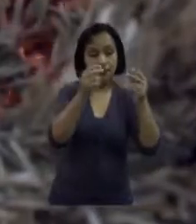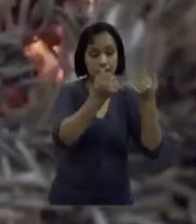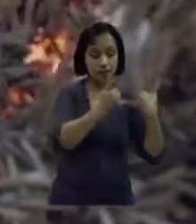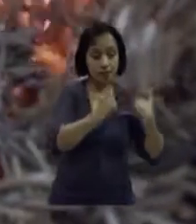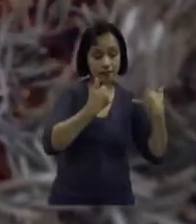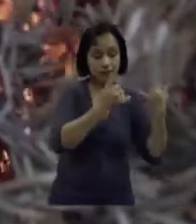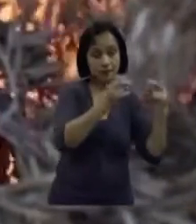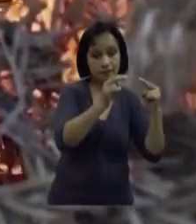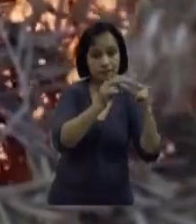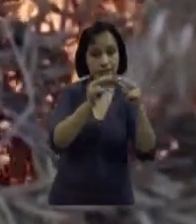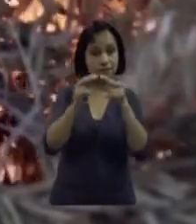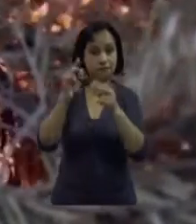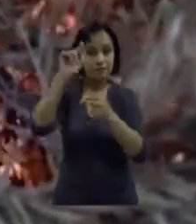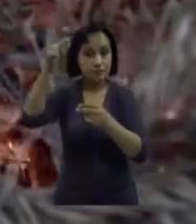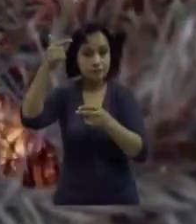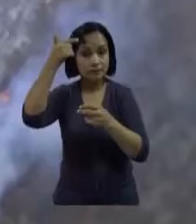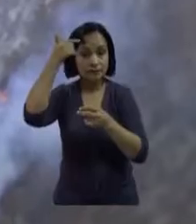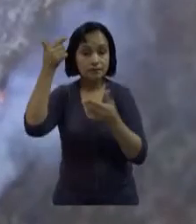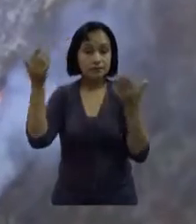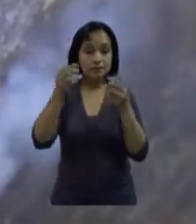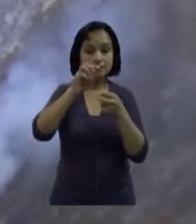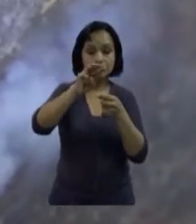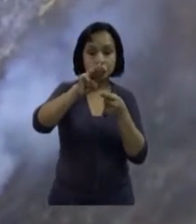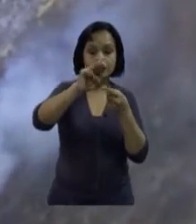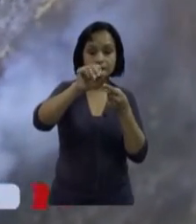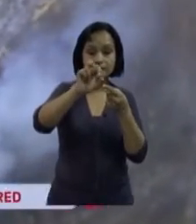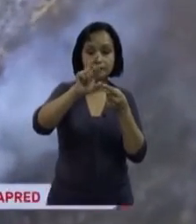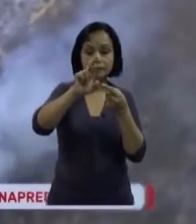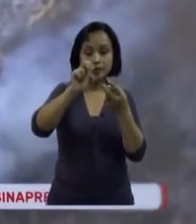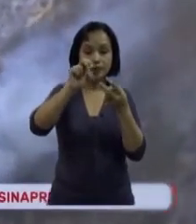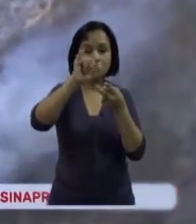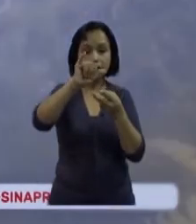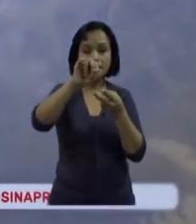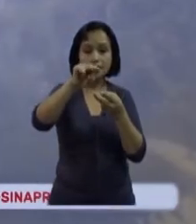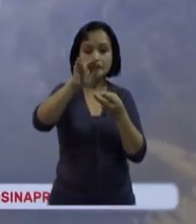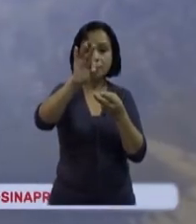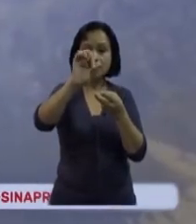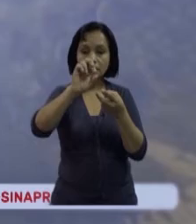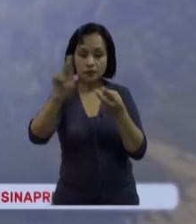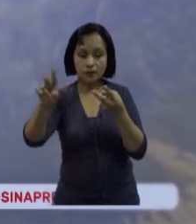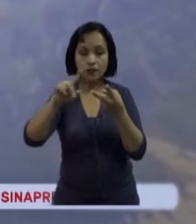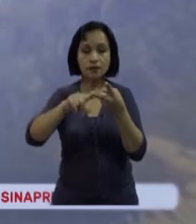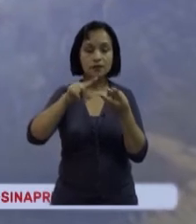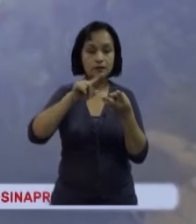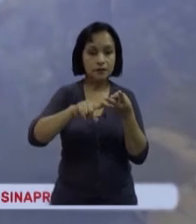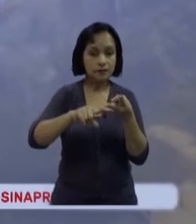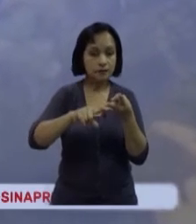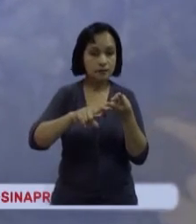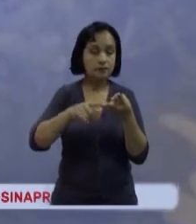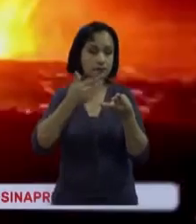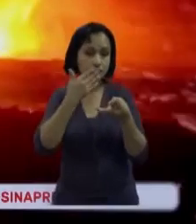coordinación interinstitucional. Instituciones de gobierno tales como el MARENA, el INAFOR,